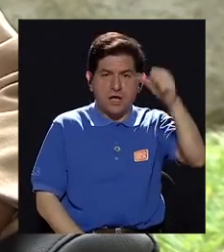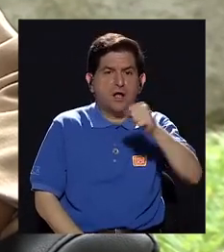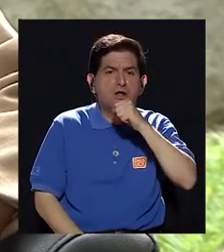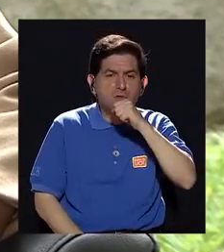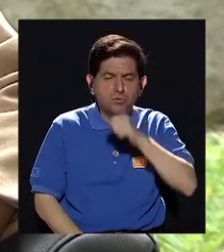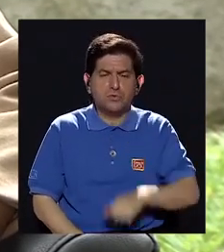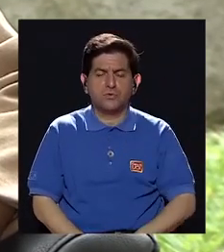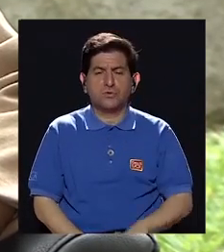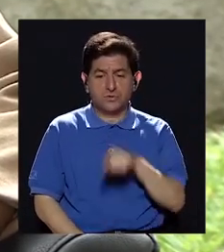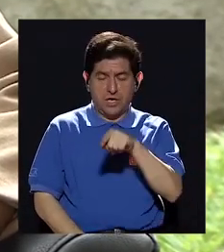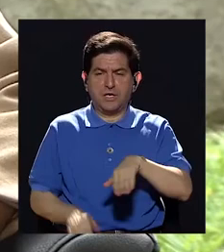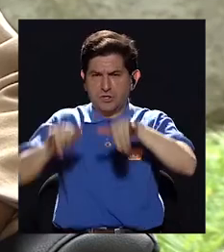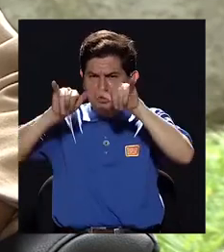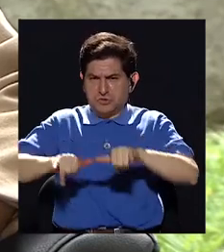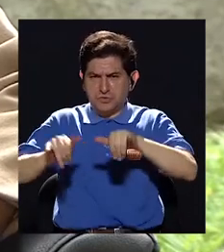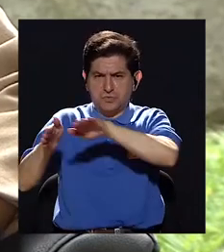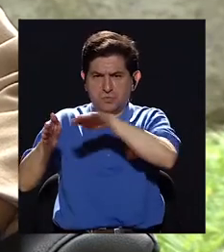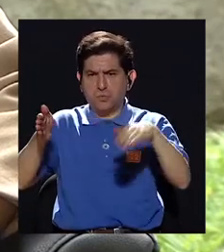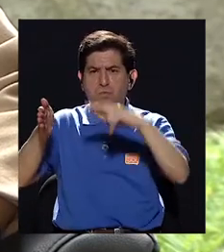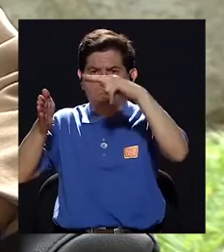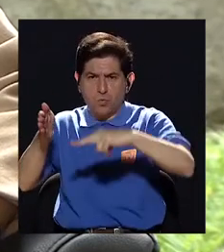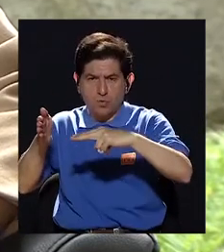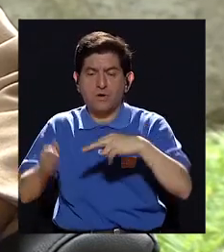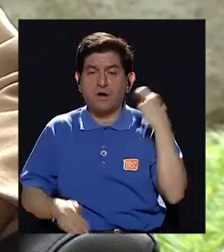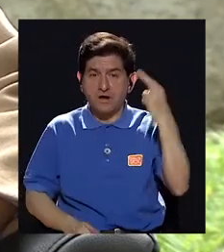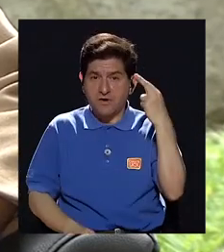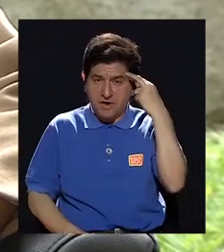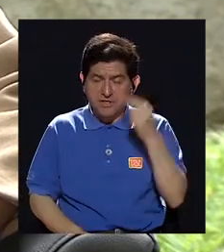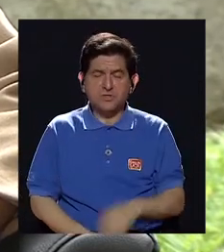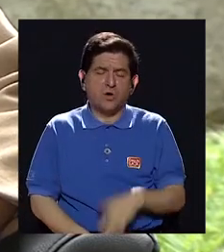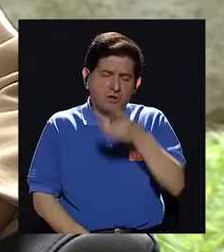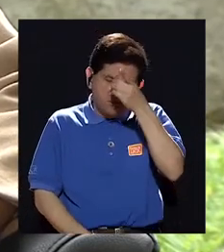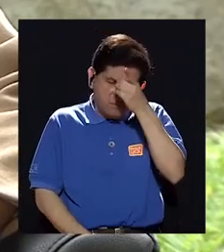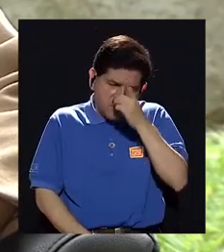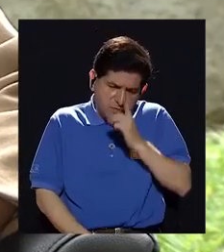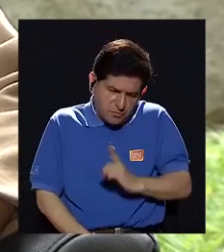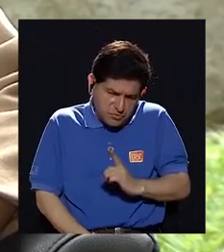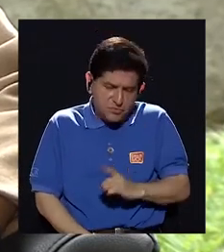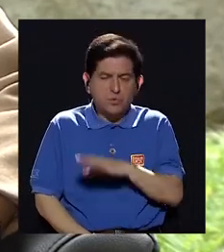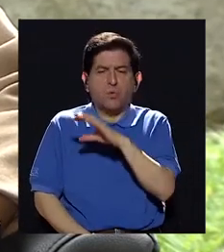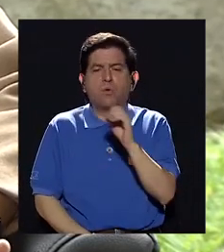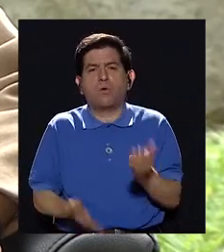mayores encamados y que ha sido básicamente por depresión,